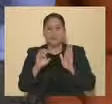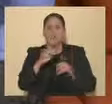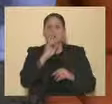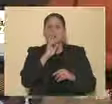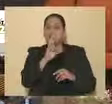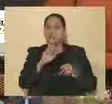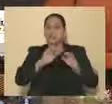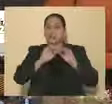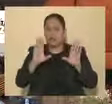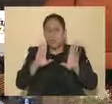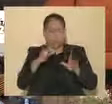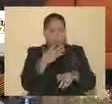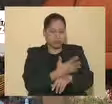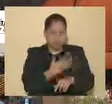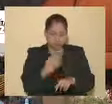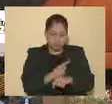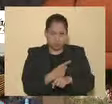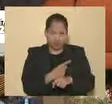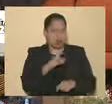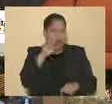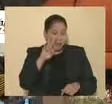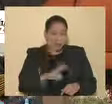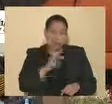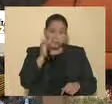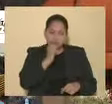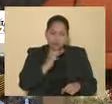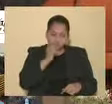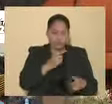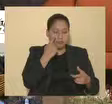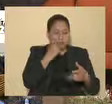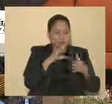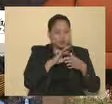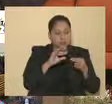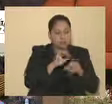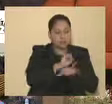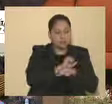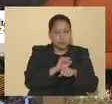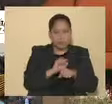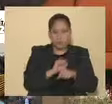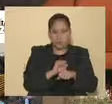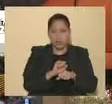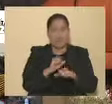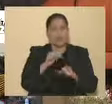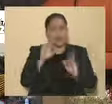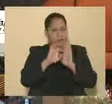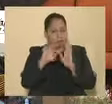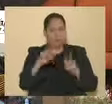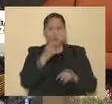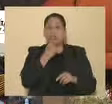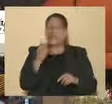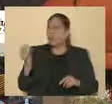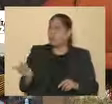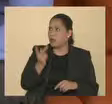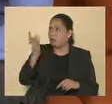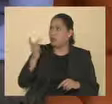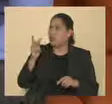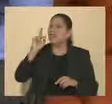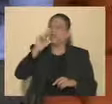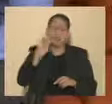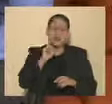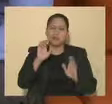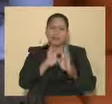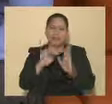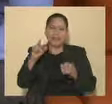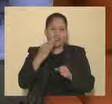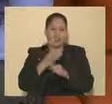respuesta clara, contundente, verdadera, de una manera simple. Hay una regla, cuando el niño te pregunte algo sobre sexo, así como el chiste